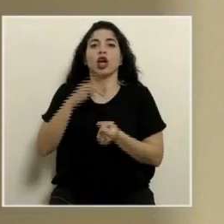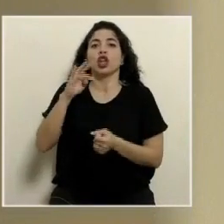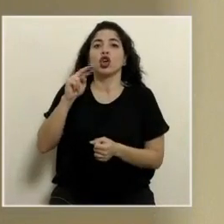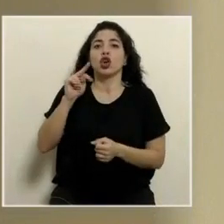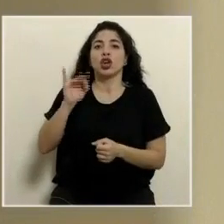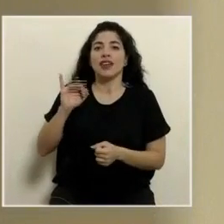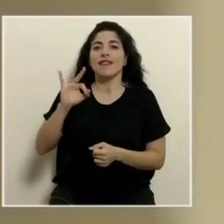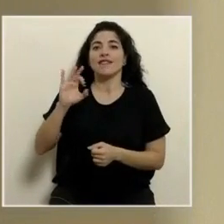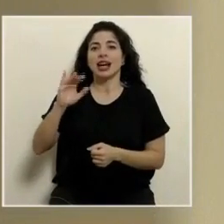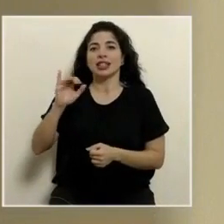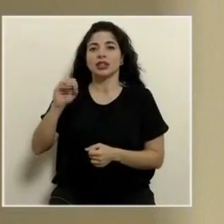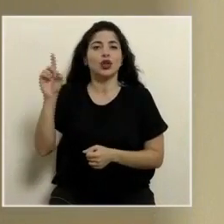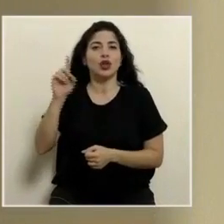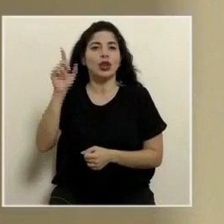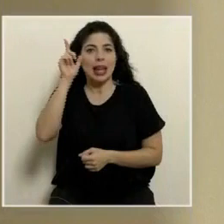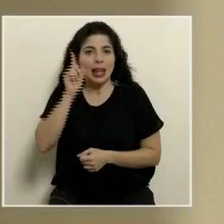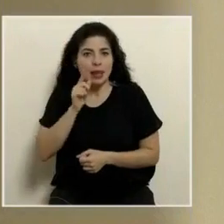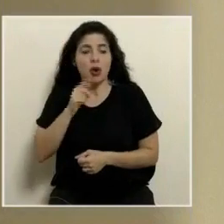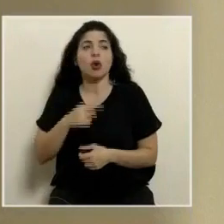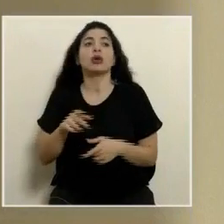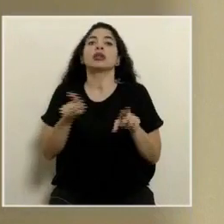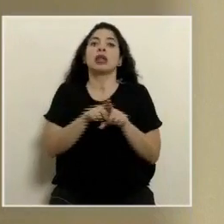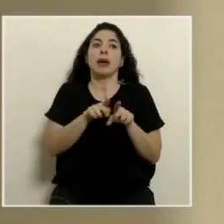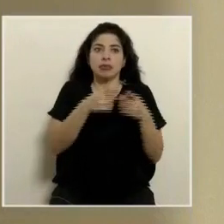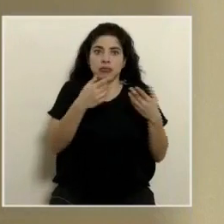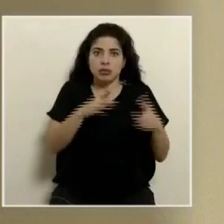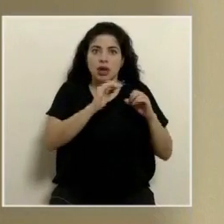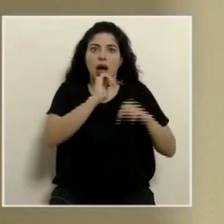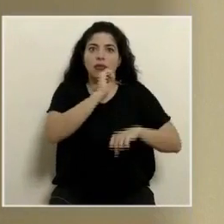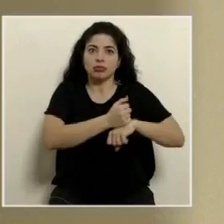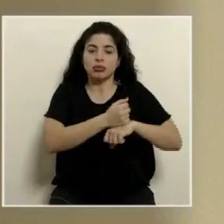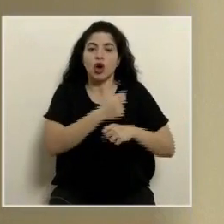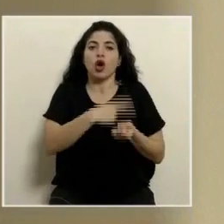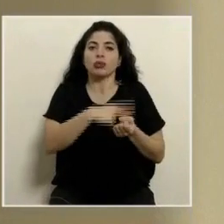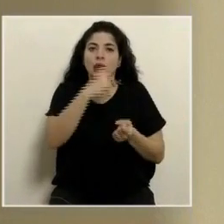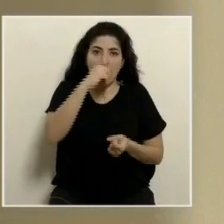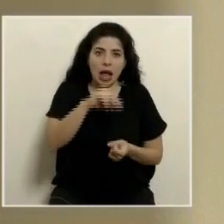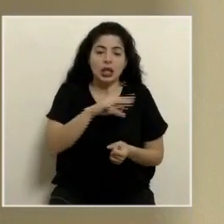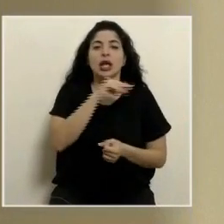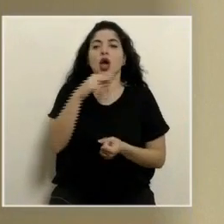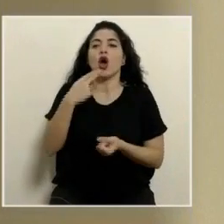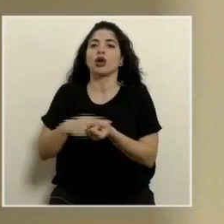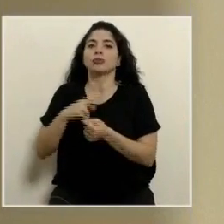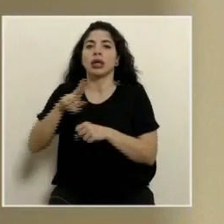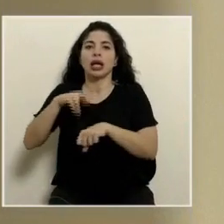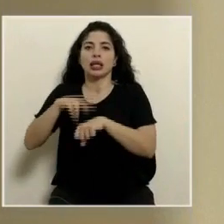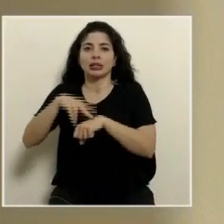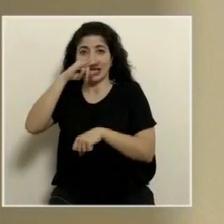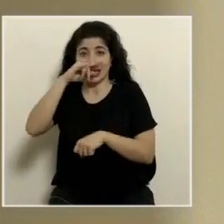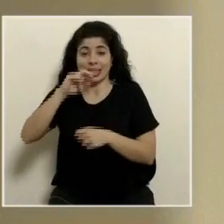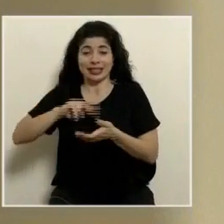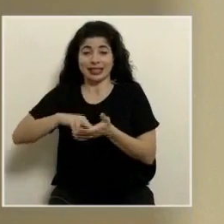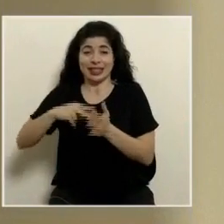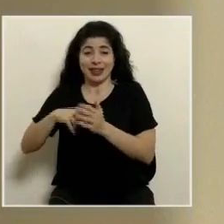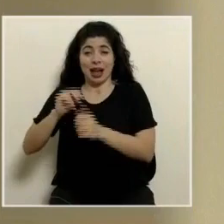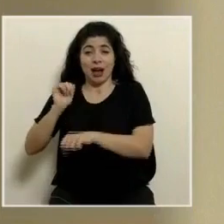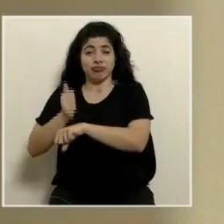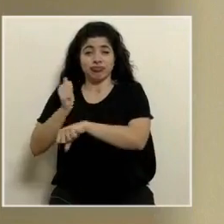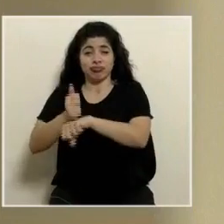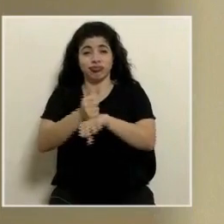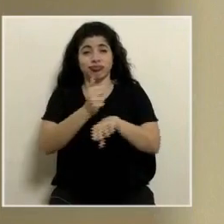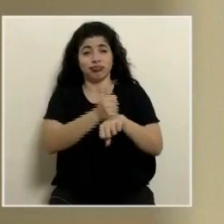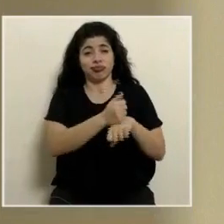de Limón. Está en operación en el Hospital Calderón Guardia y en el Hospital Nacional de Niños. Así que han sido un